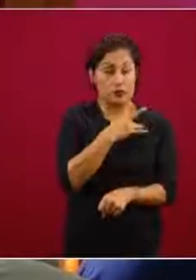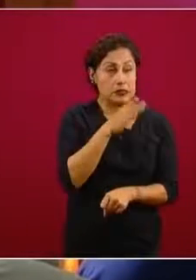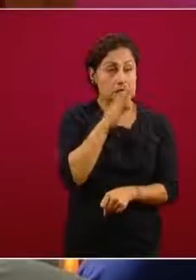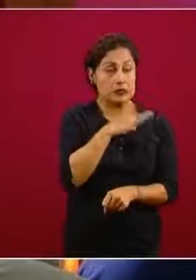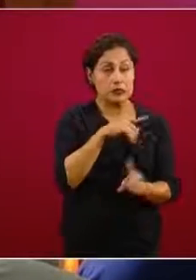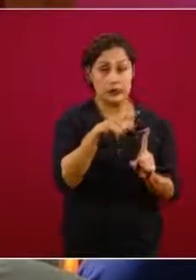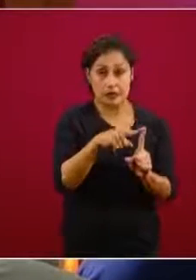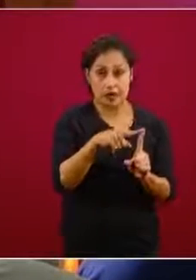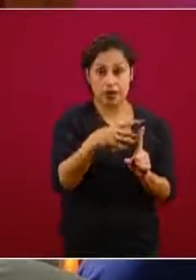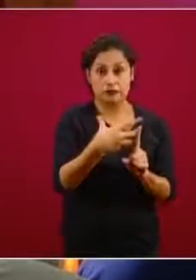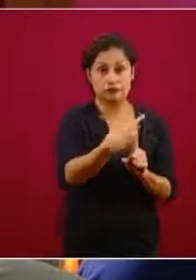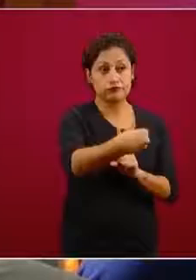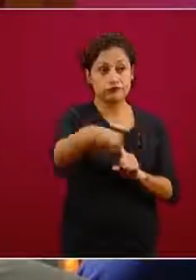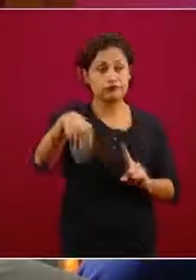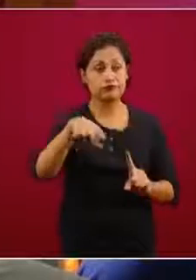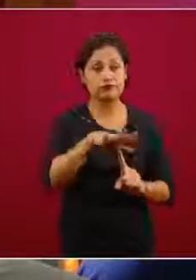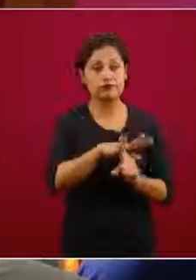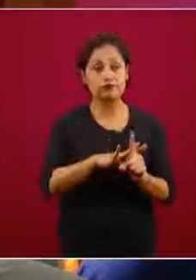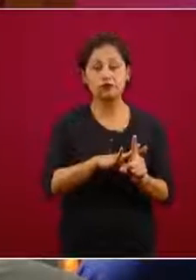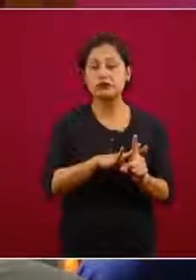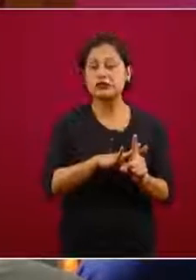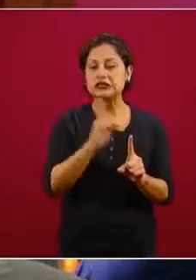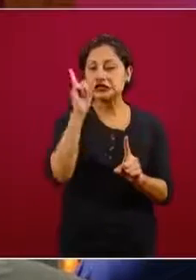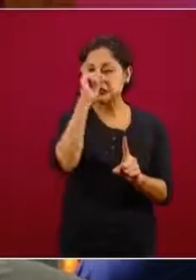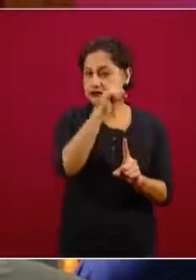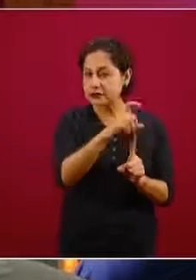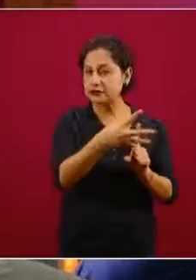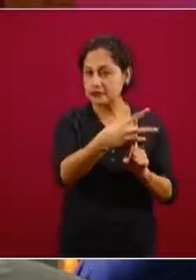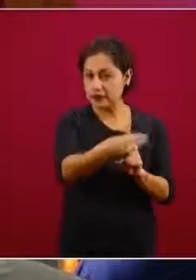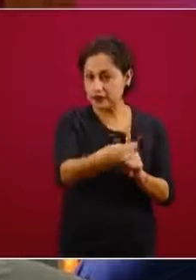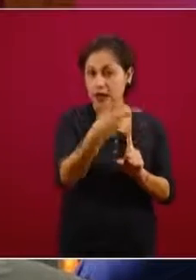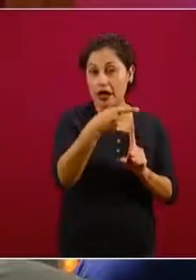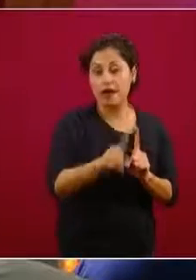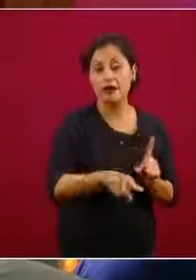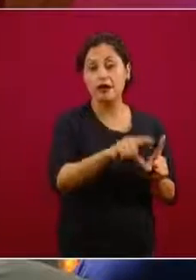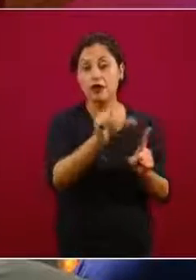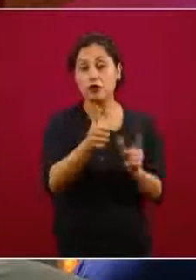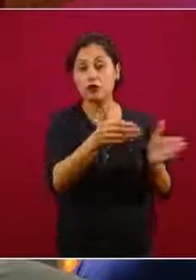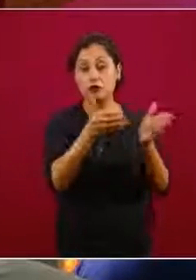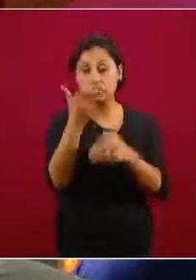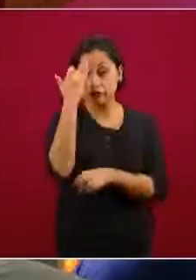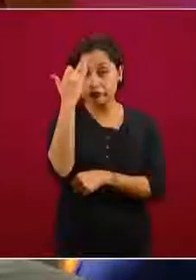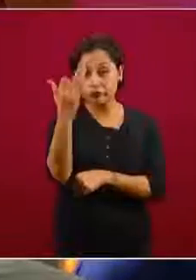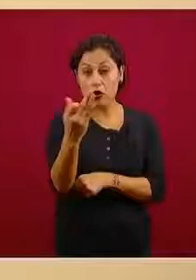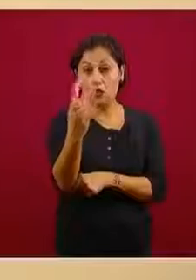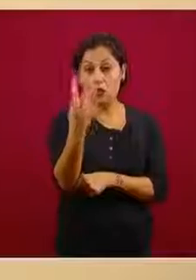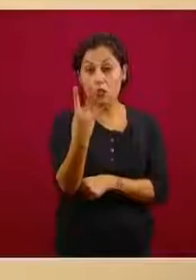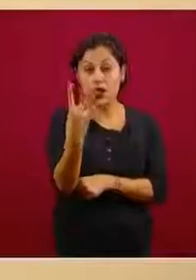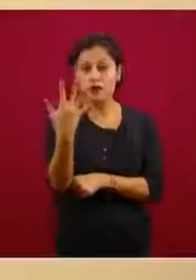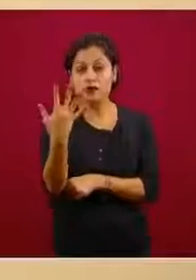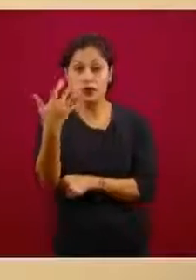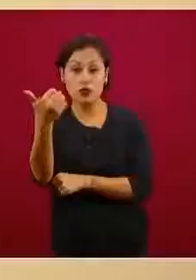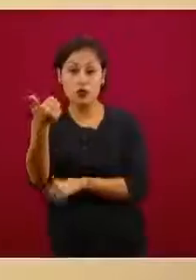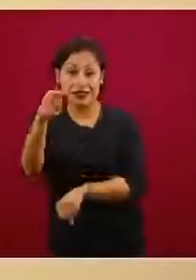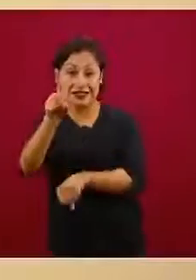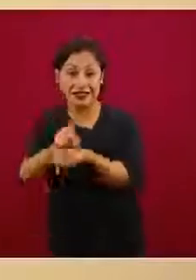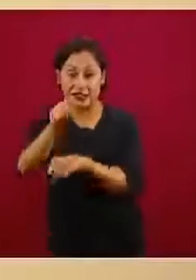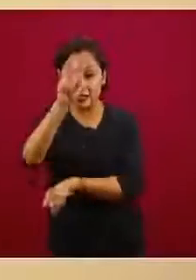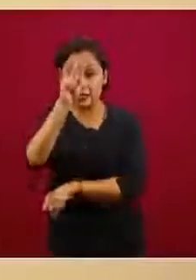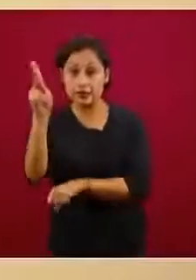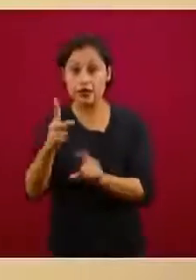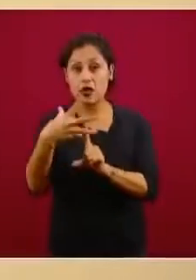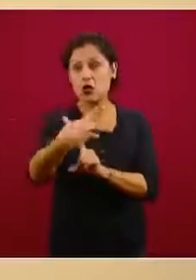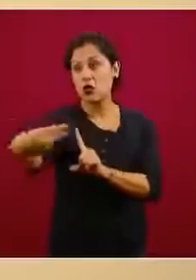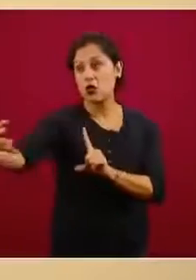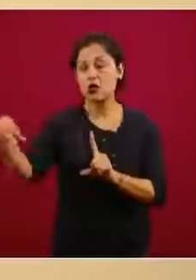máximo se ha considerado que es entre el cuarto y el sexto día. Son los días en donde la persona es más contagiosa. ¿Cuál es la razón?